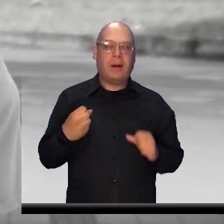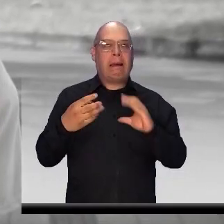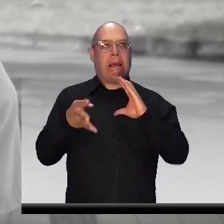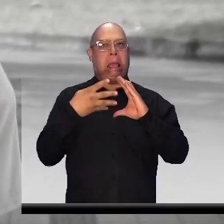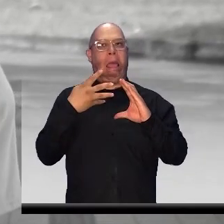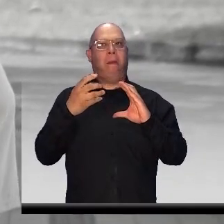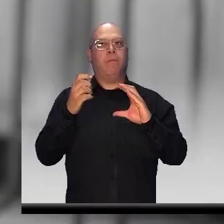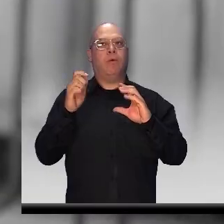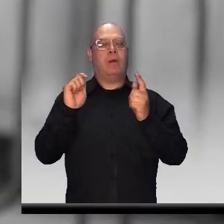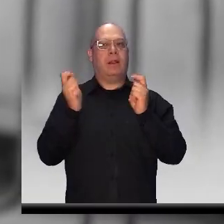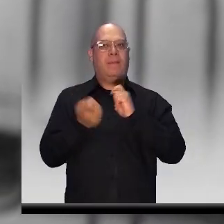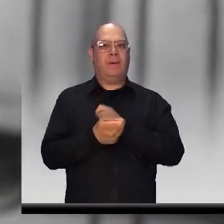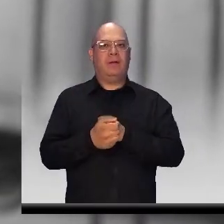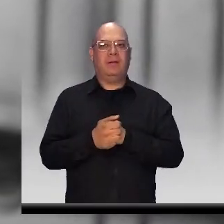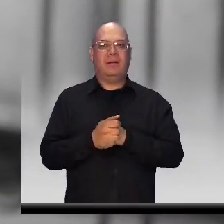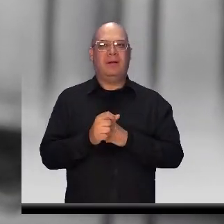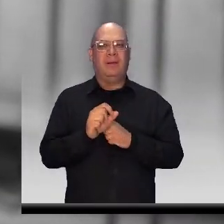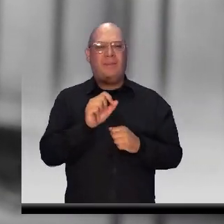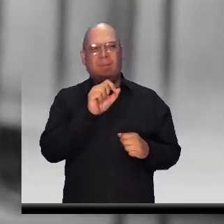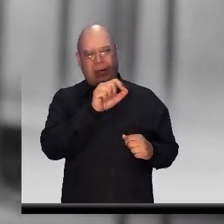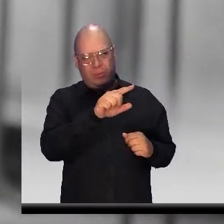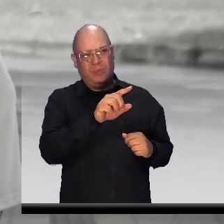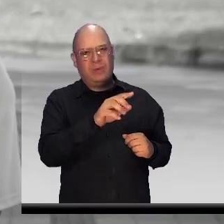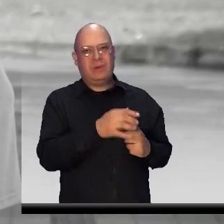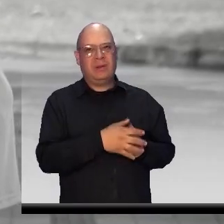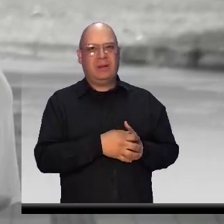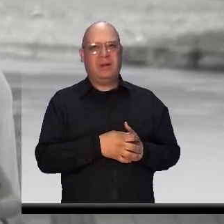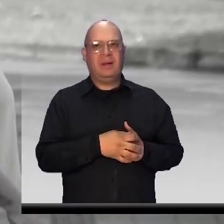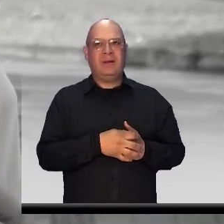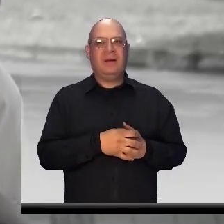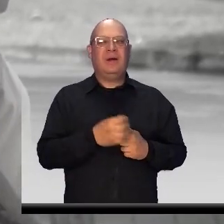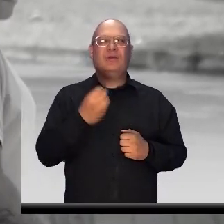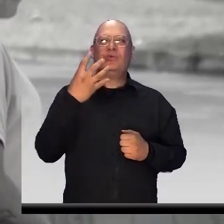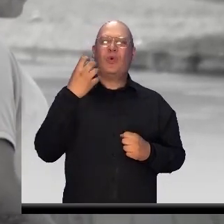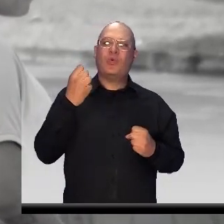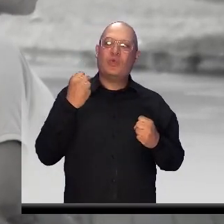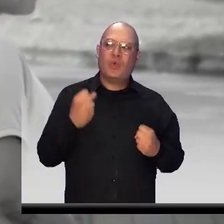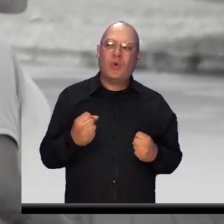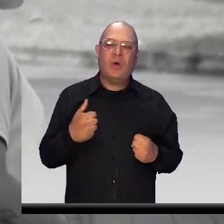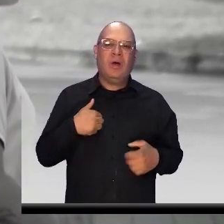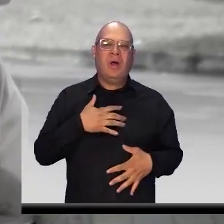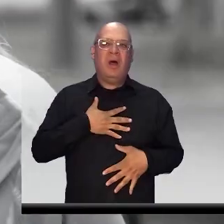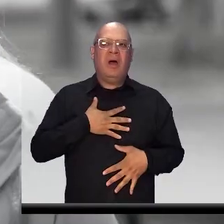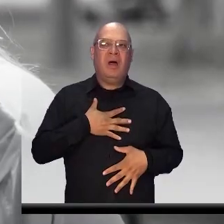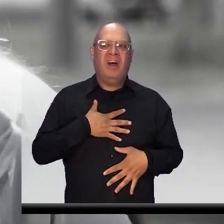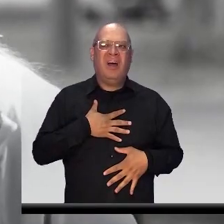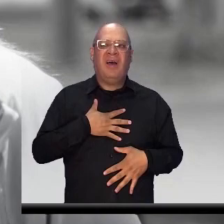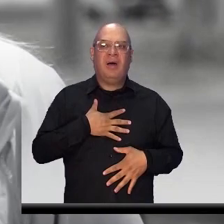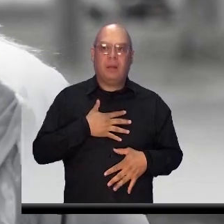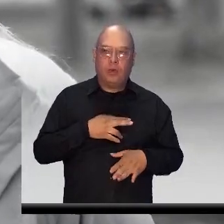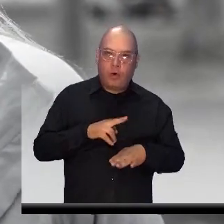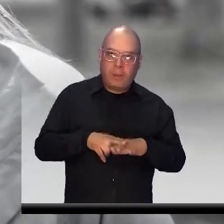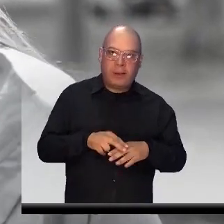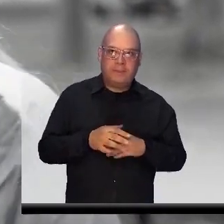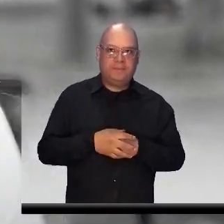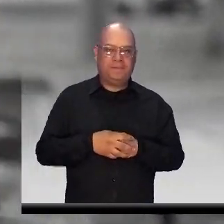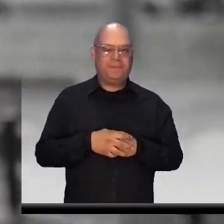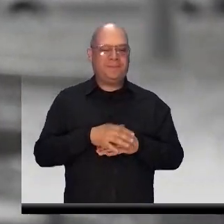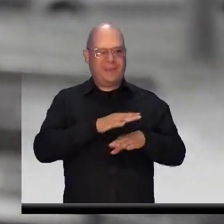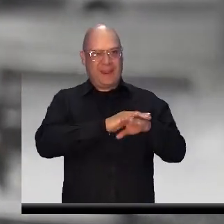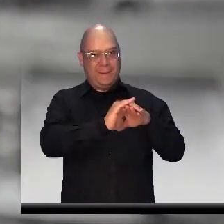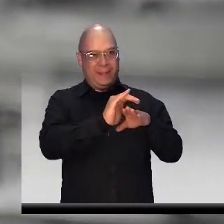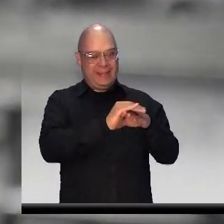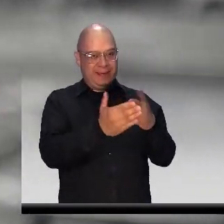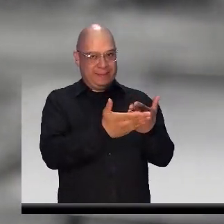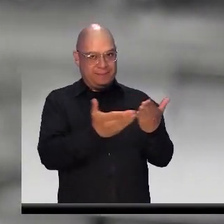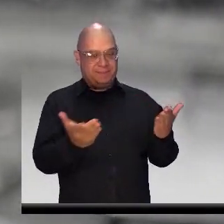Una consultica, Doc, sí. Es que hace tanto calor que a veces me cuesta como respirar, eso es normal. A propósito, les tengo una invitación. Pueden